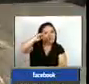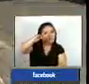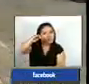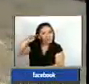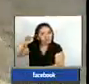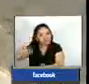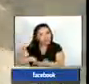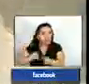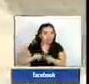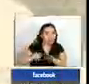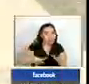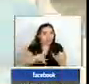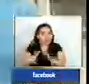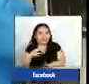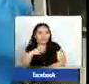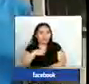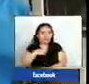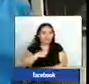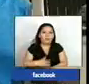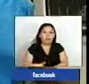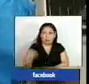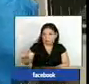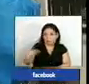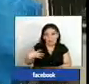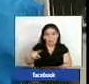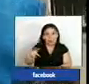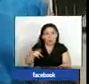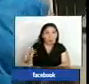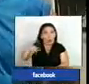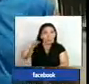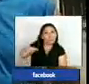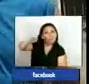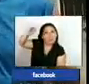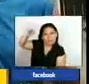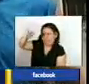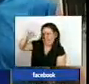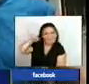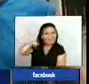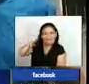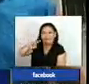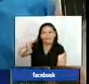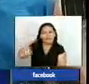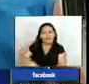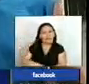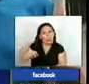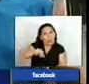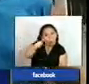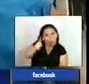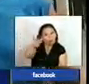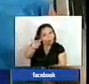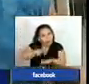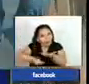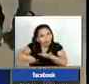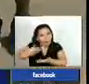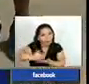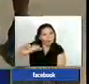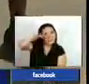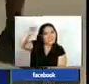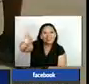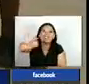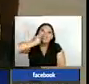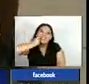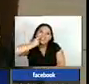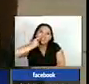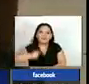pero a veces hay reclamos. Me quieren dar otro chimbo que no es este. O sea, me quieren dar un chimbo de metal.